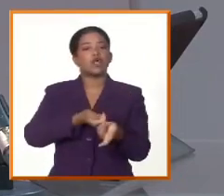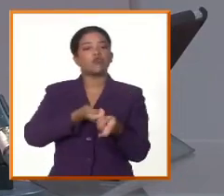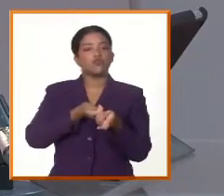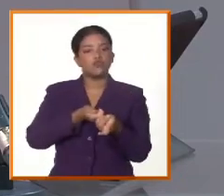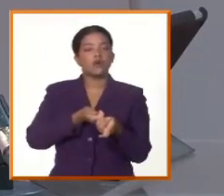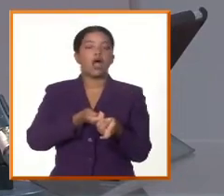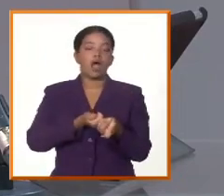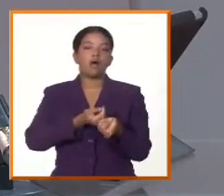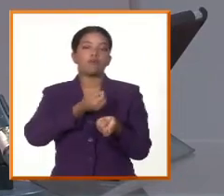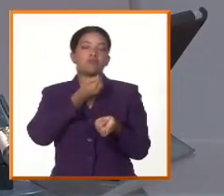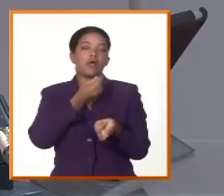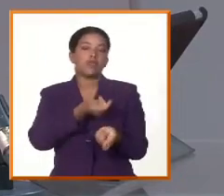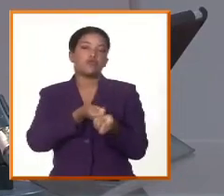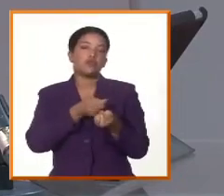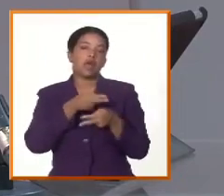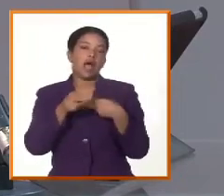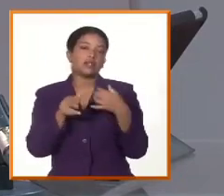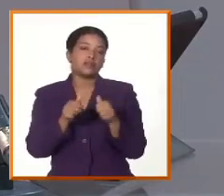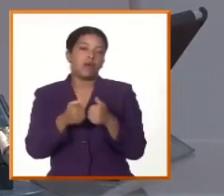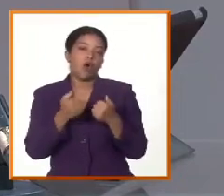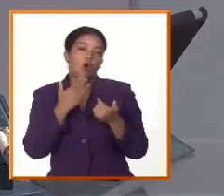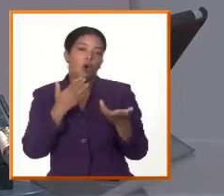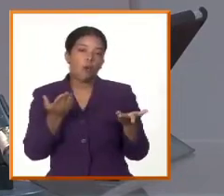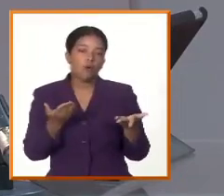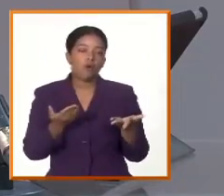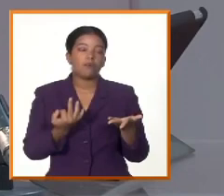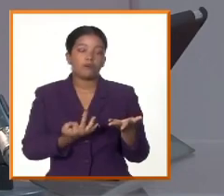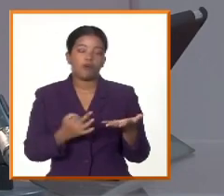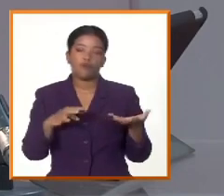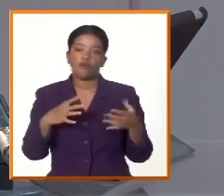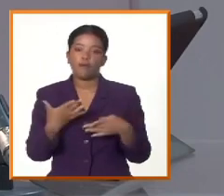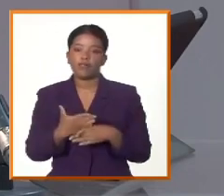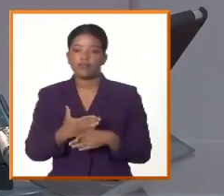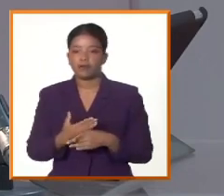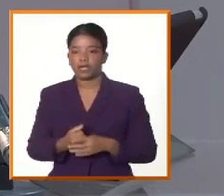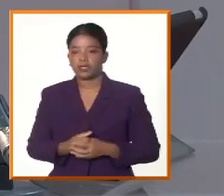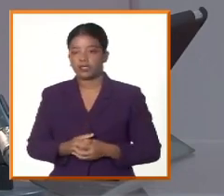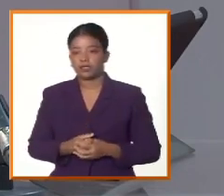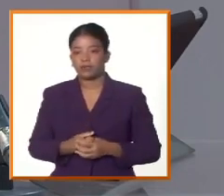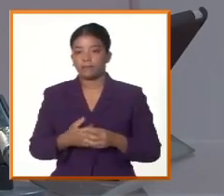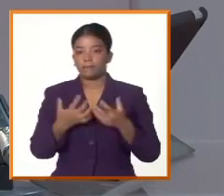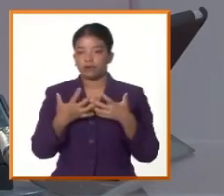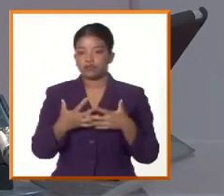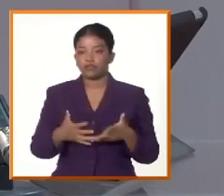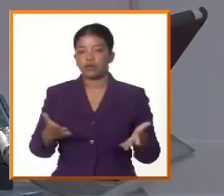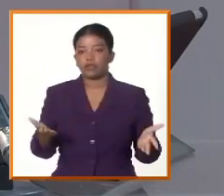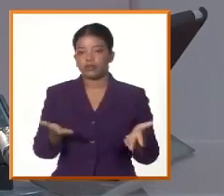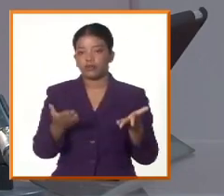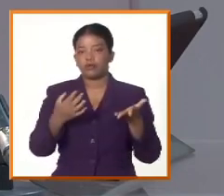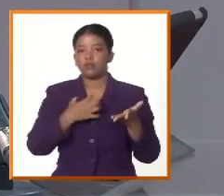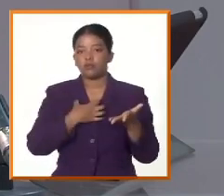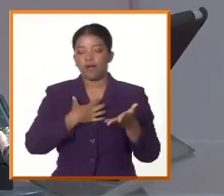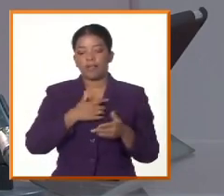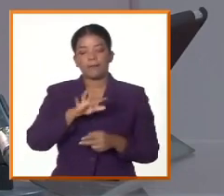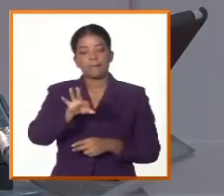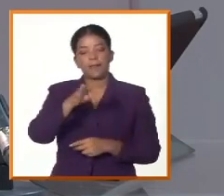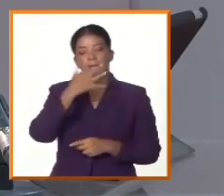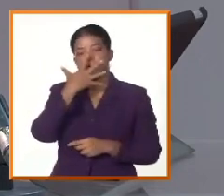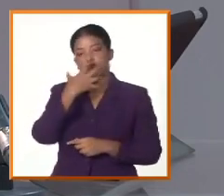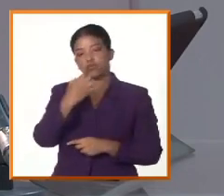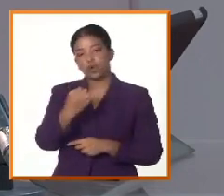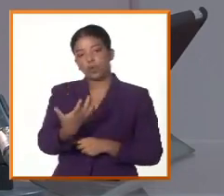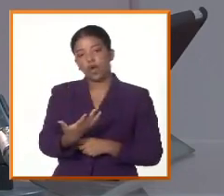determinada por lo tanto de esto tiene una gama de productos desarrollados y puede escoger Entonces qué producto